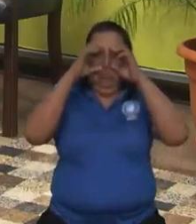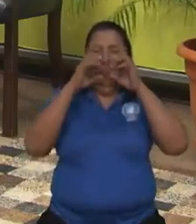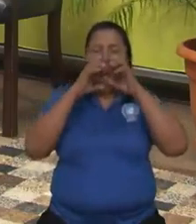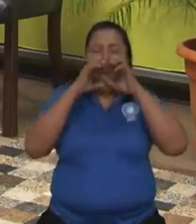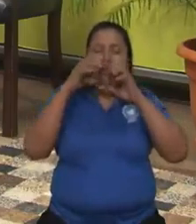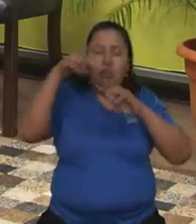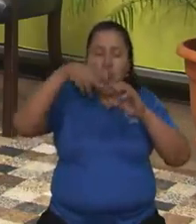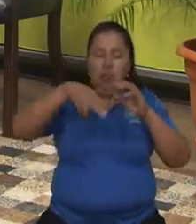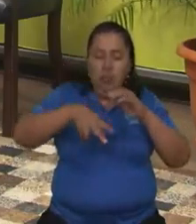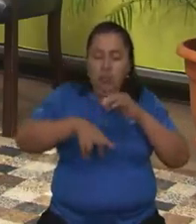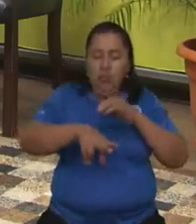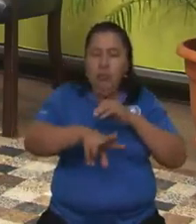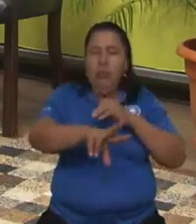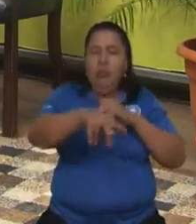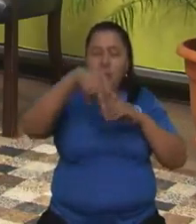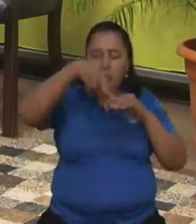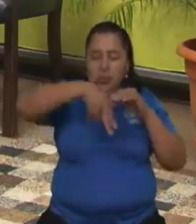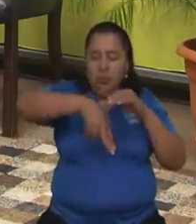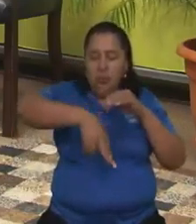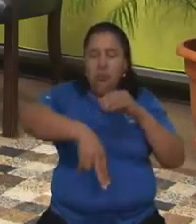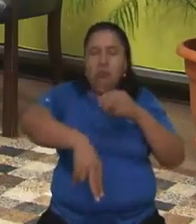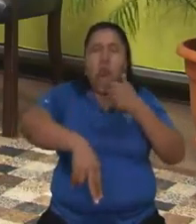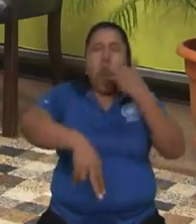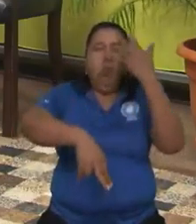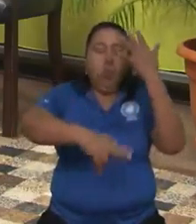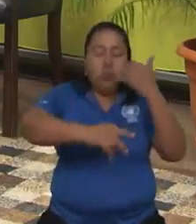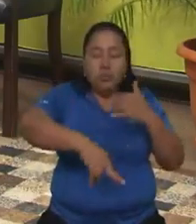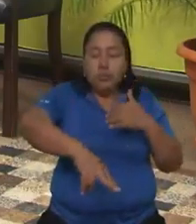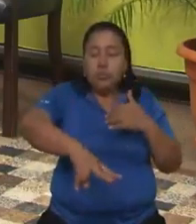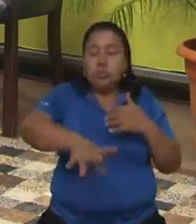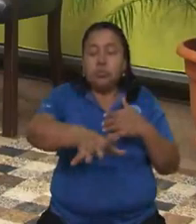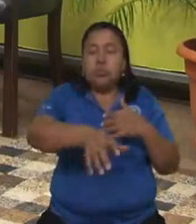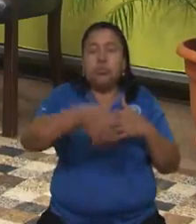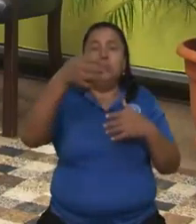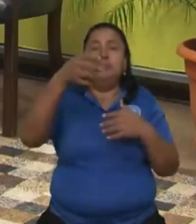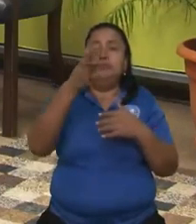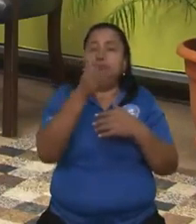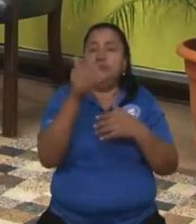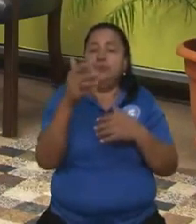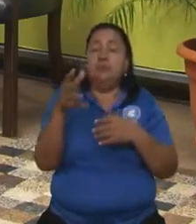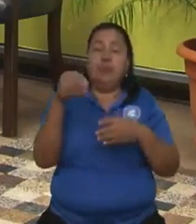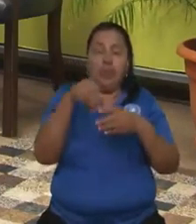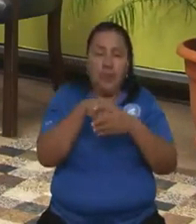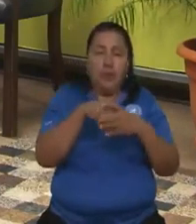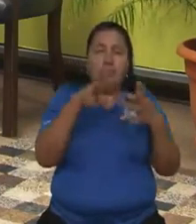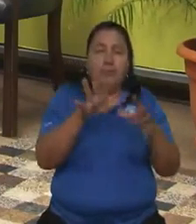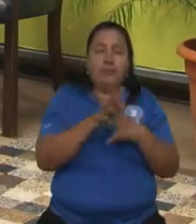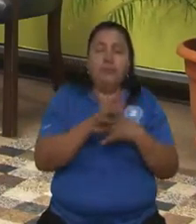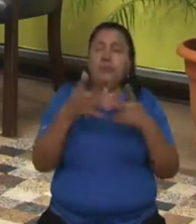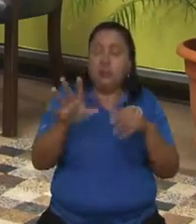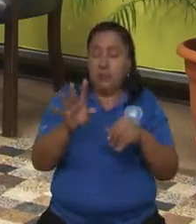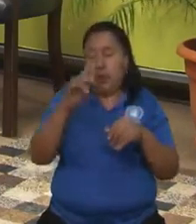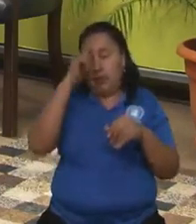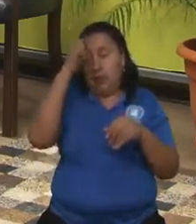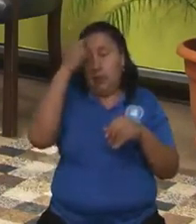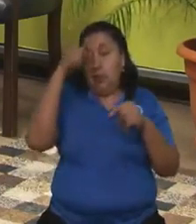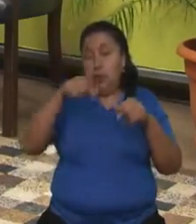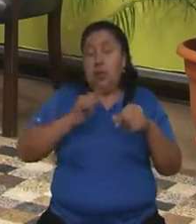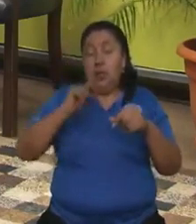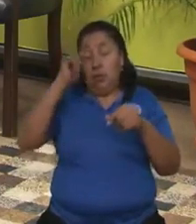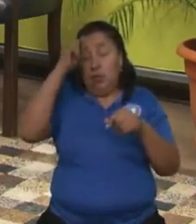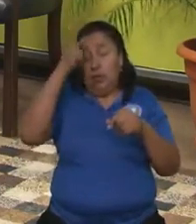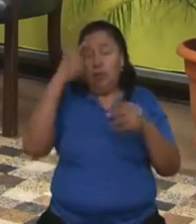buceo, por ejemplo. Hay, yo no sé si todavía está la práctica en el Caribe nicaragüense que antes pescaba la langosta por